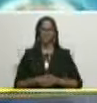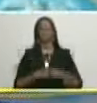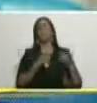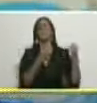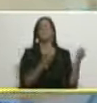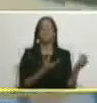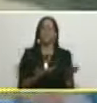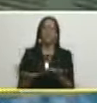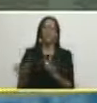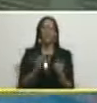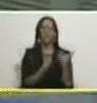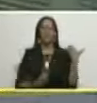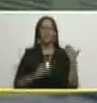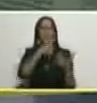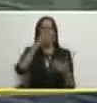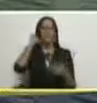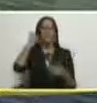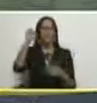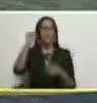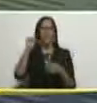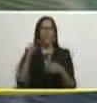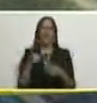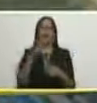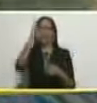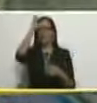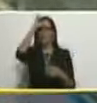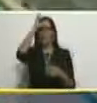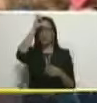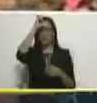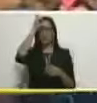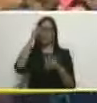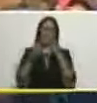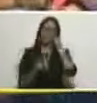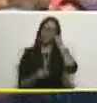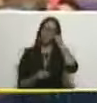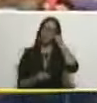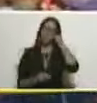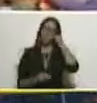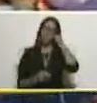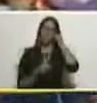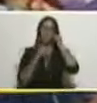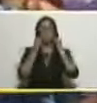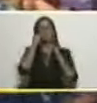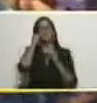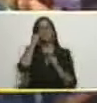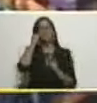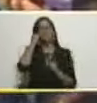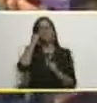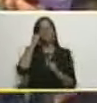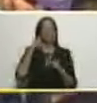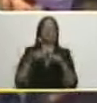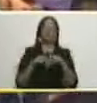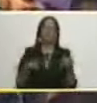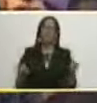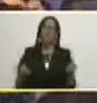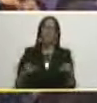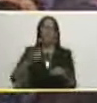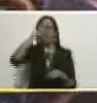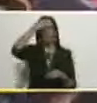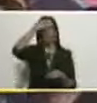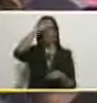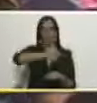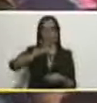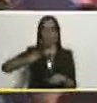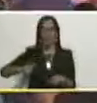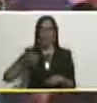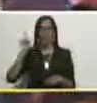Bienvenido, presidente Nicolás Maduro, a Falcón. Su tierra, su pueblo, que también